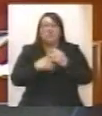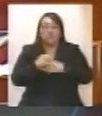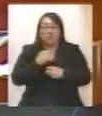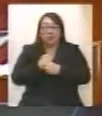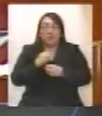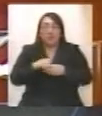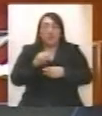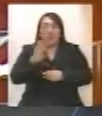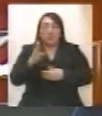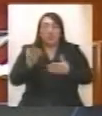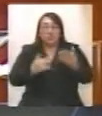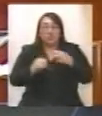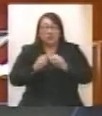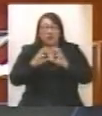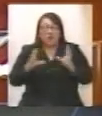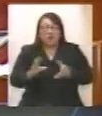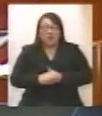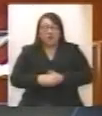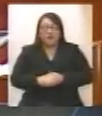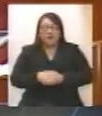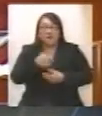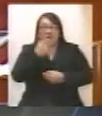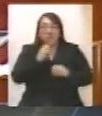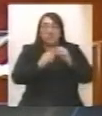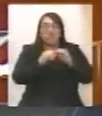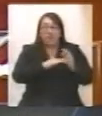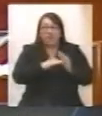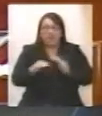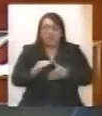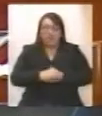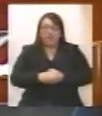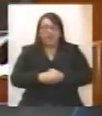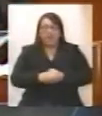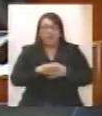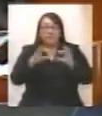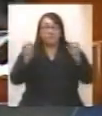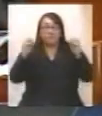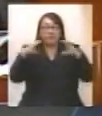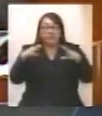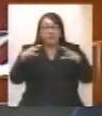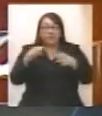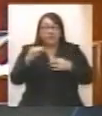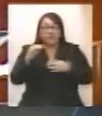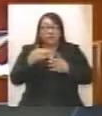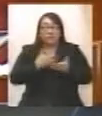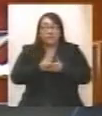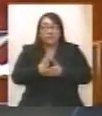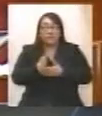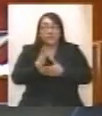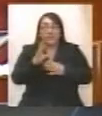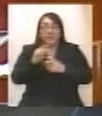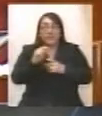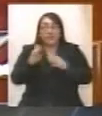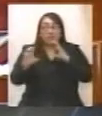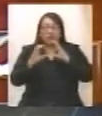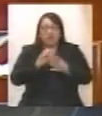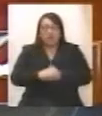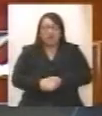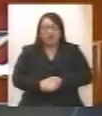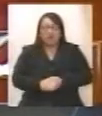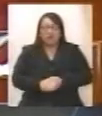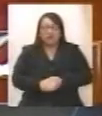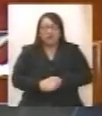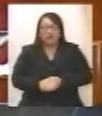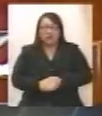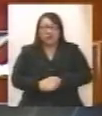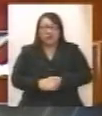en cuatro servicios claves: agua y saneamiento, electrificación, caminos y telecomunicaciones.